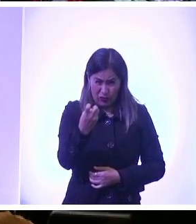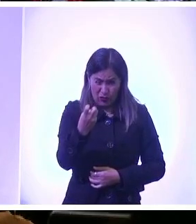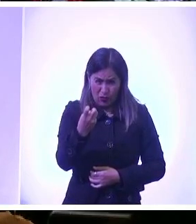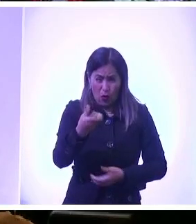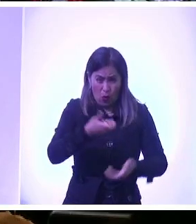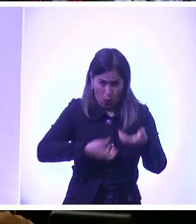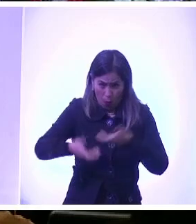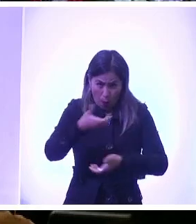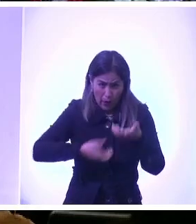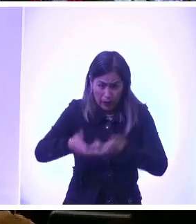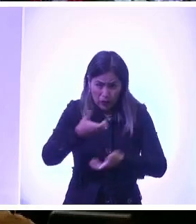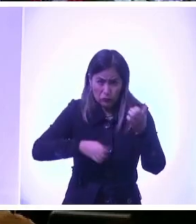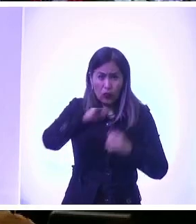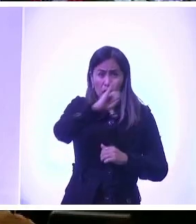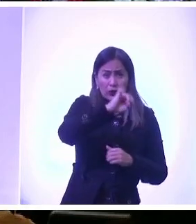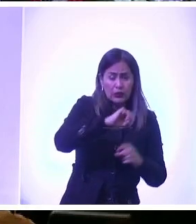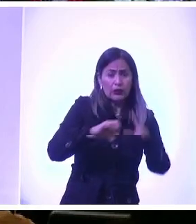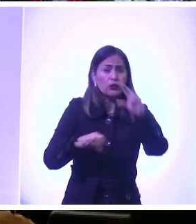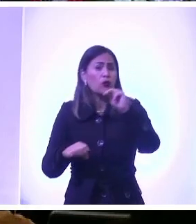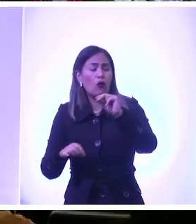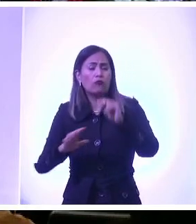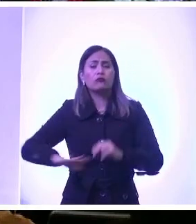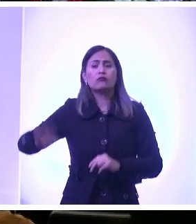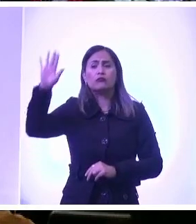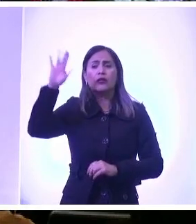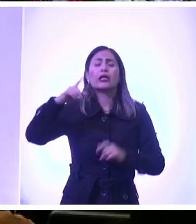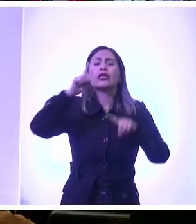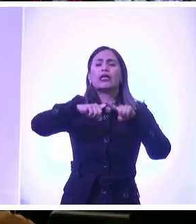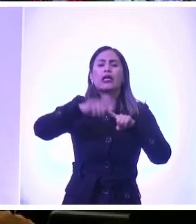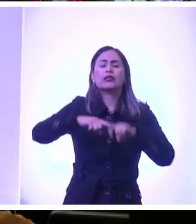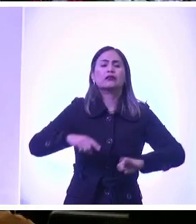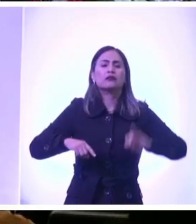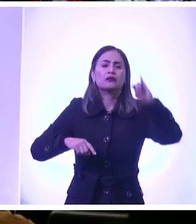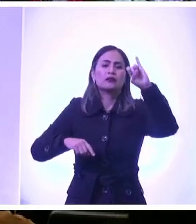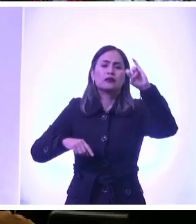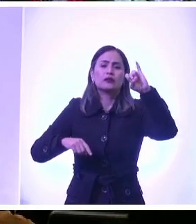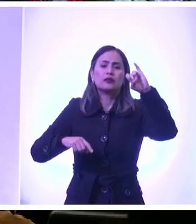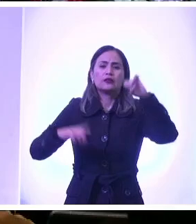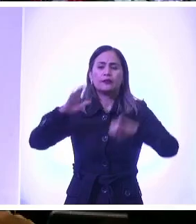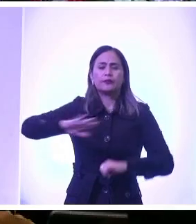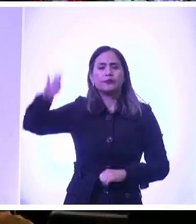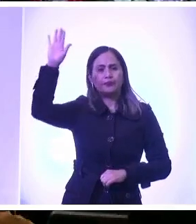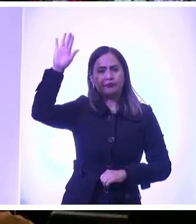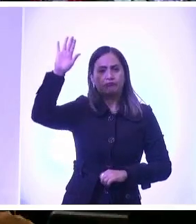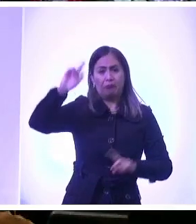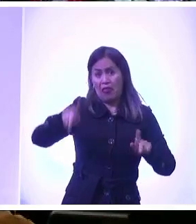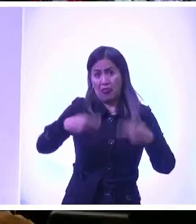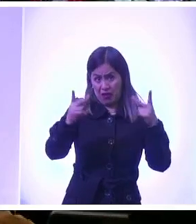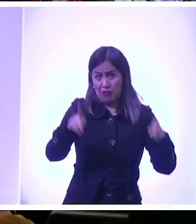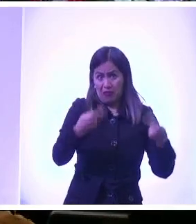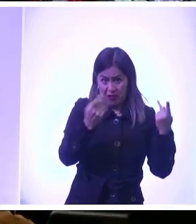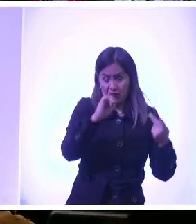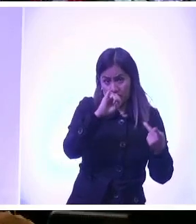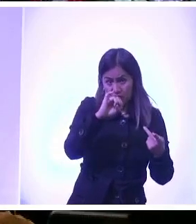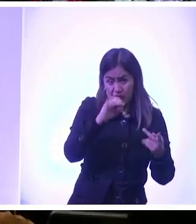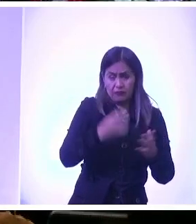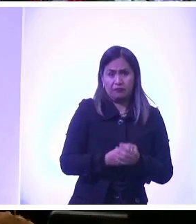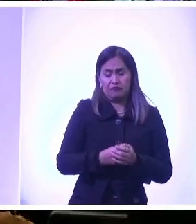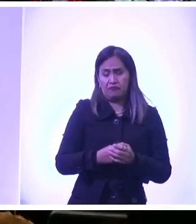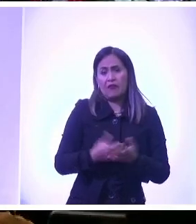comercio Quién dice que sí Quién dice que no Quién dice que es comercio eso sí es comercio